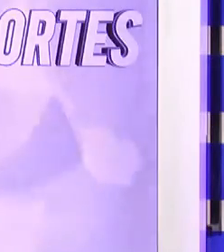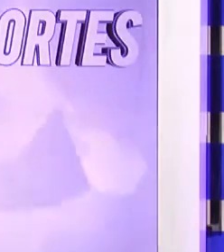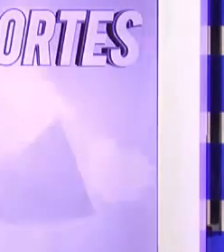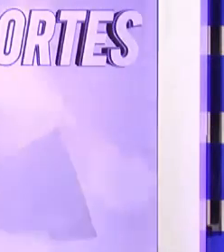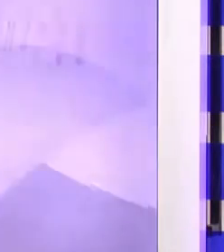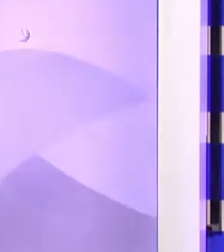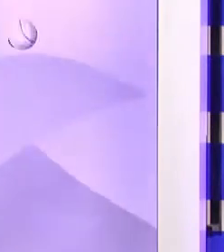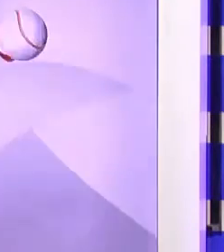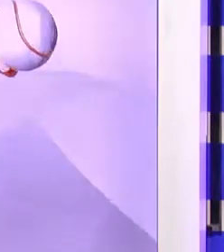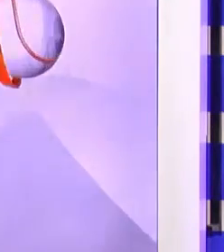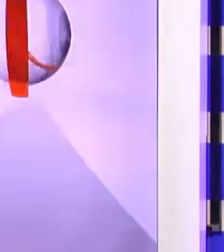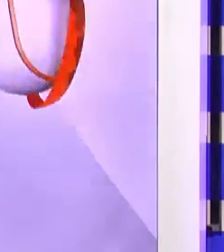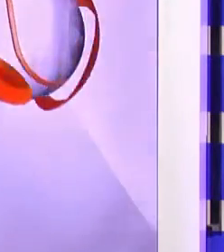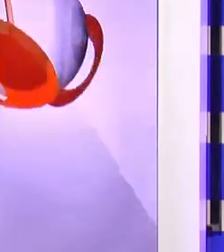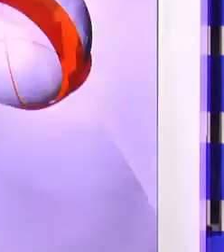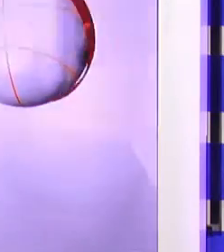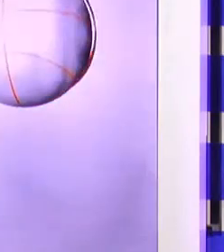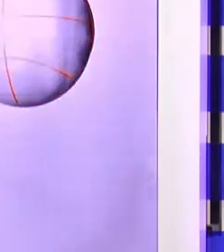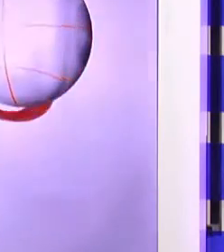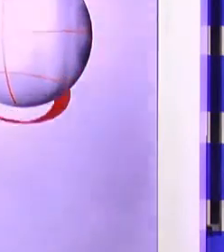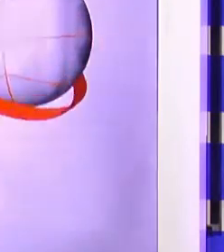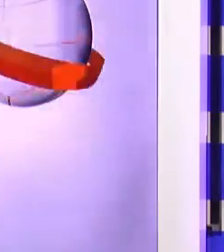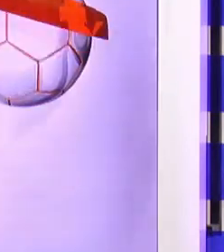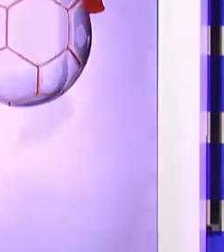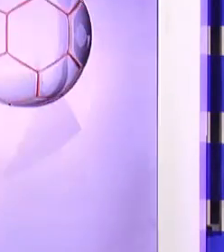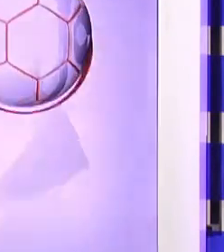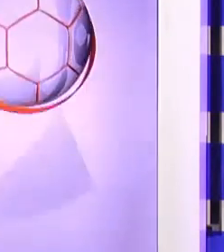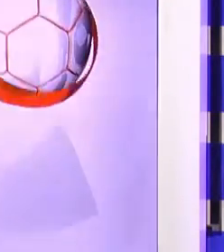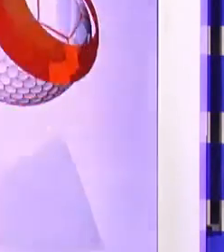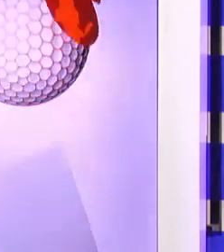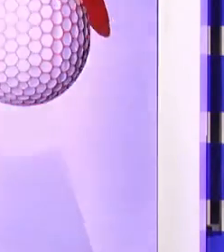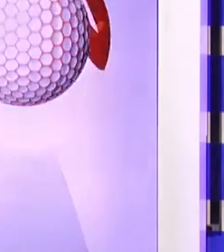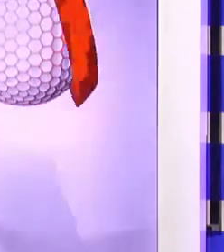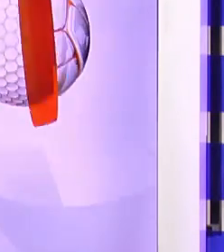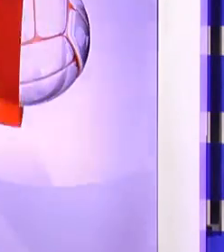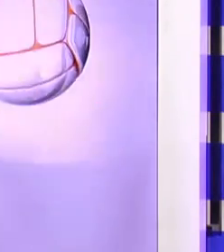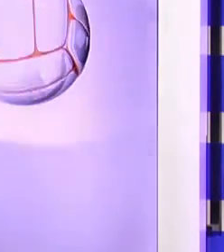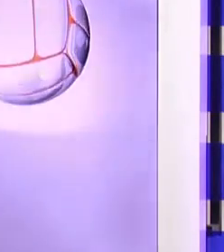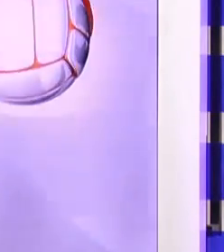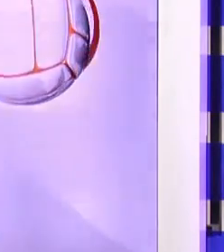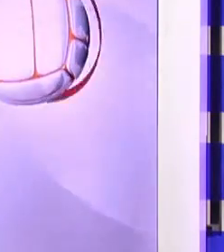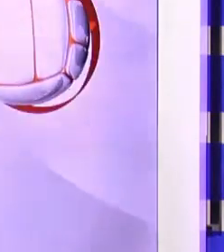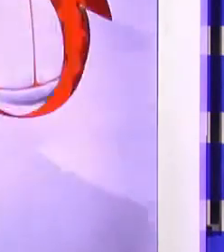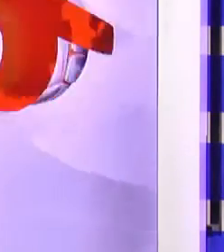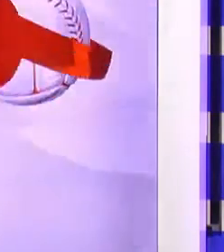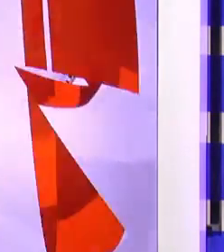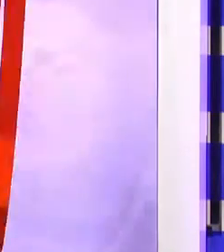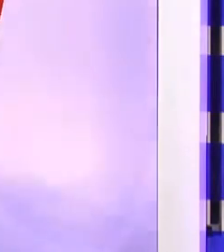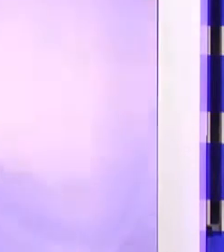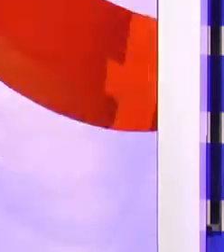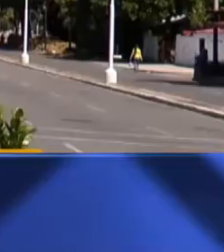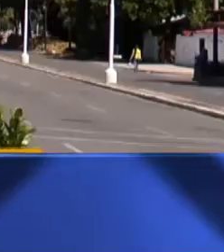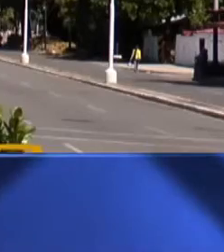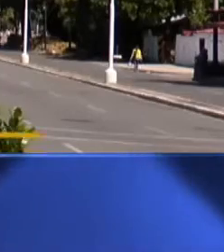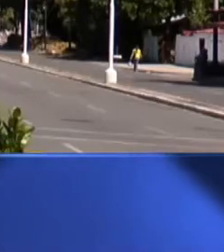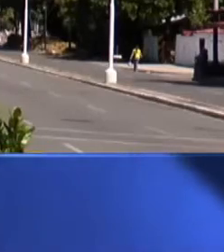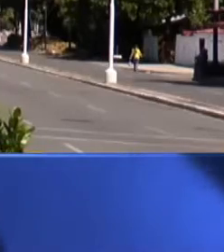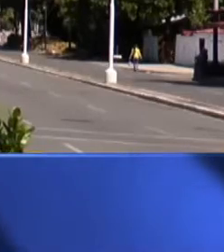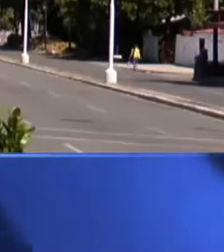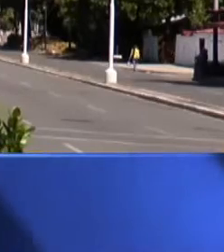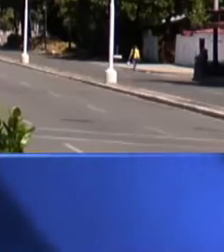momento hacer una pausa pero no se muevan porque al regresar tenemos para ustedes detalles del concurso vida y obra que promueve el ministerio de cultura ya